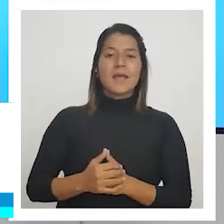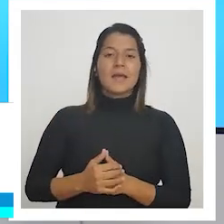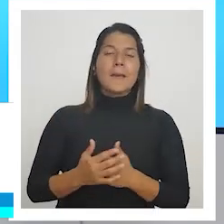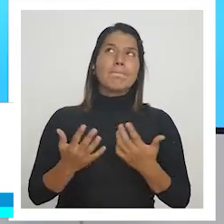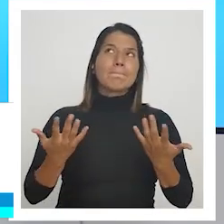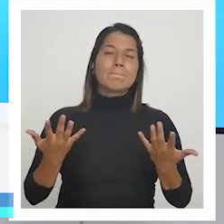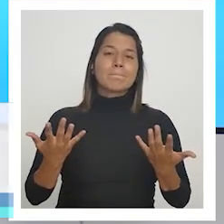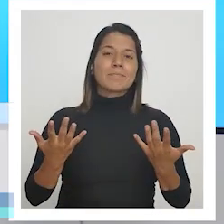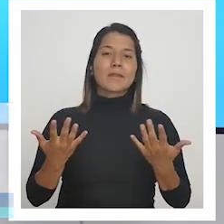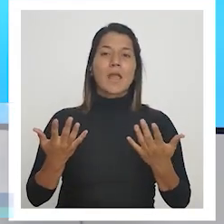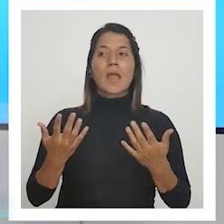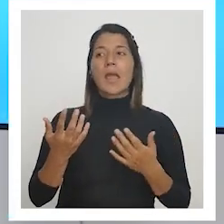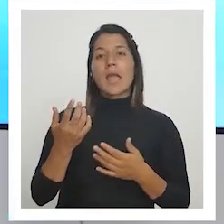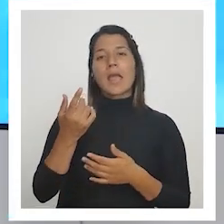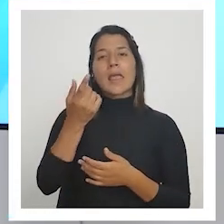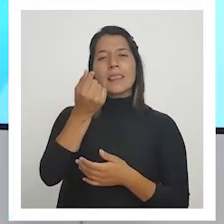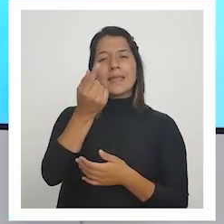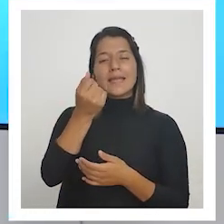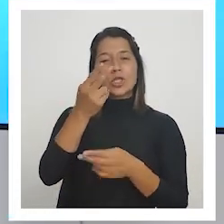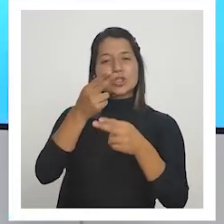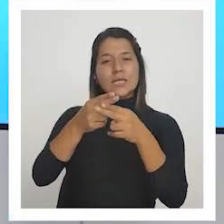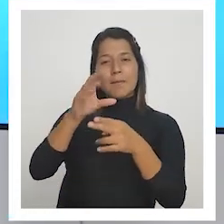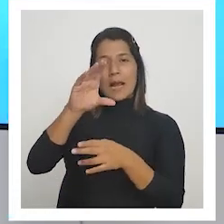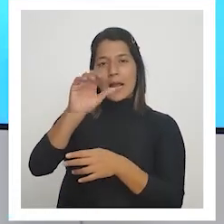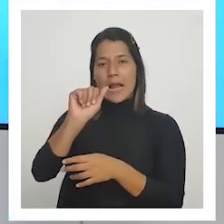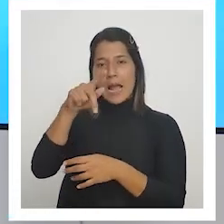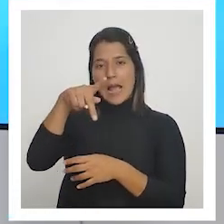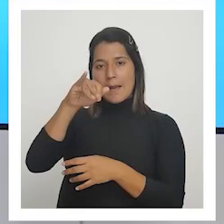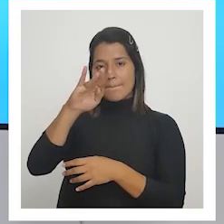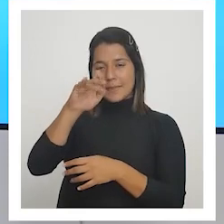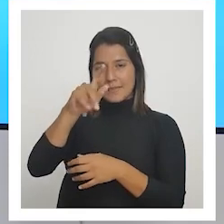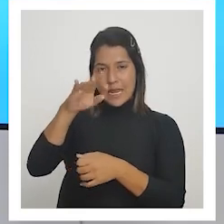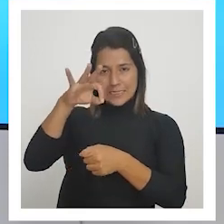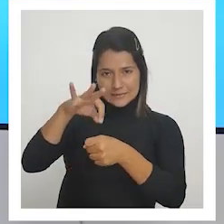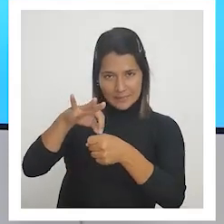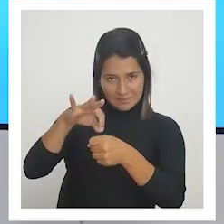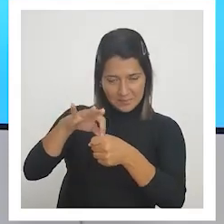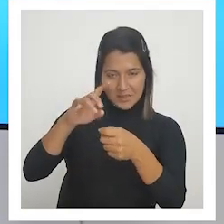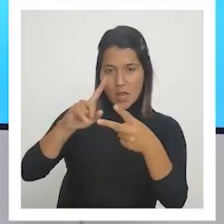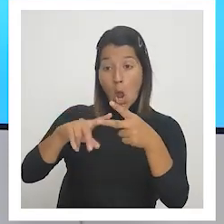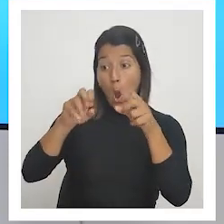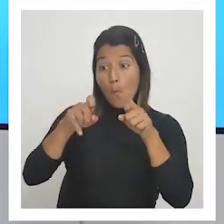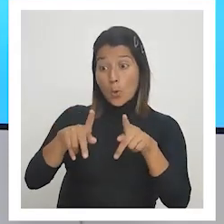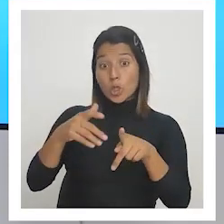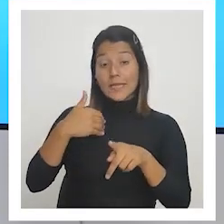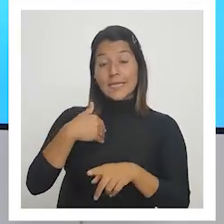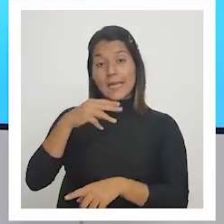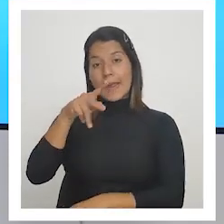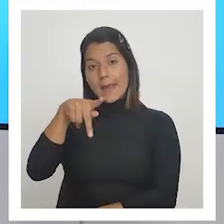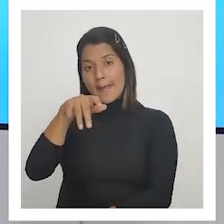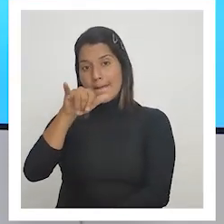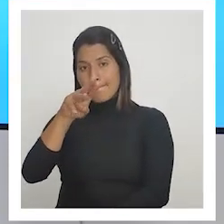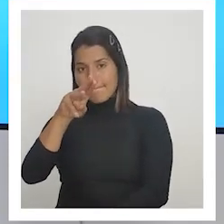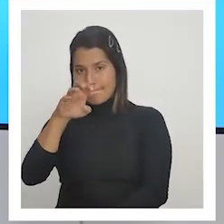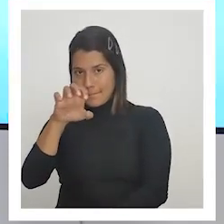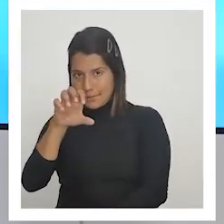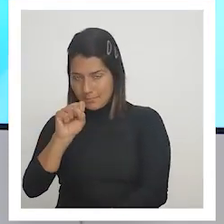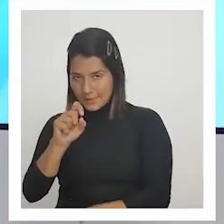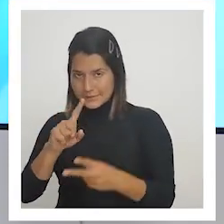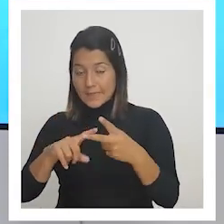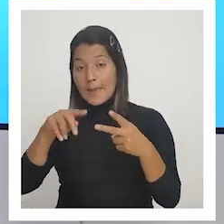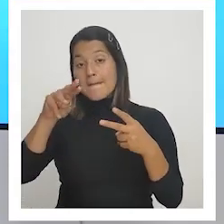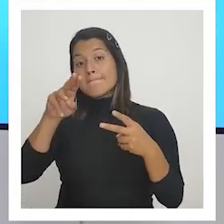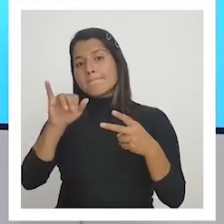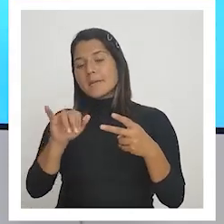semilla, sobre las posibilidades que tienen las pymes y MIPYMES de accesar al mercado de contrataciones en